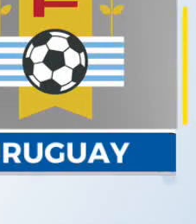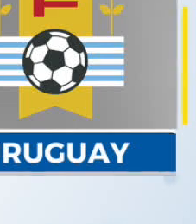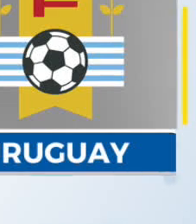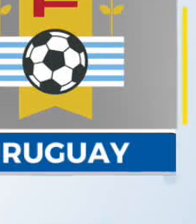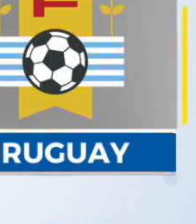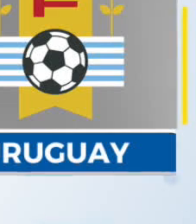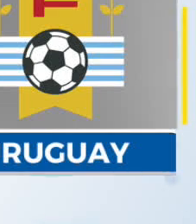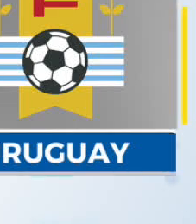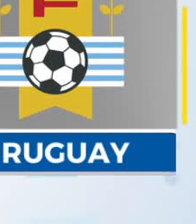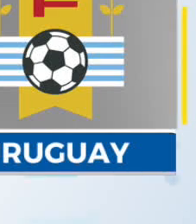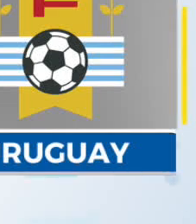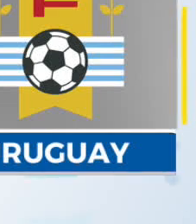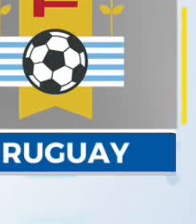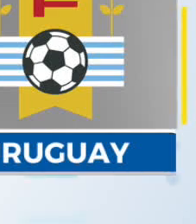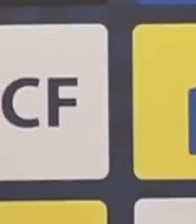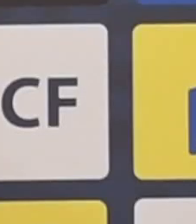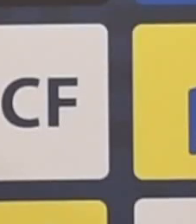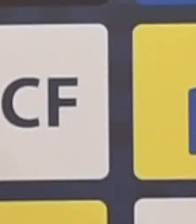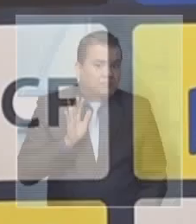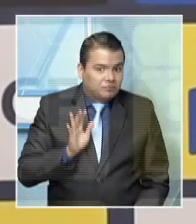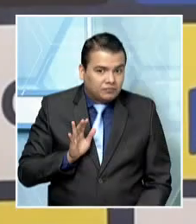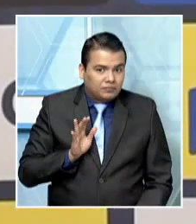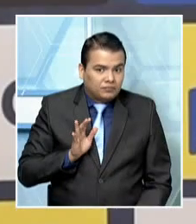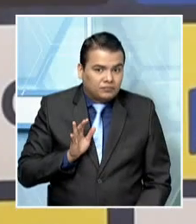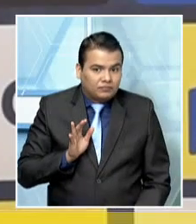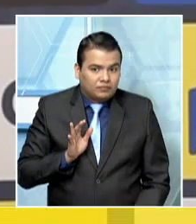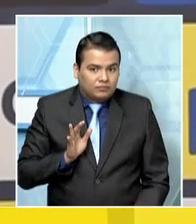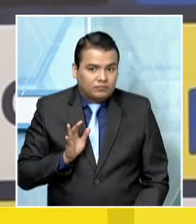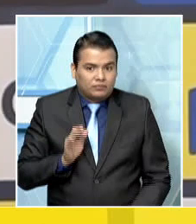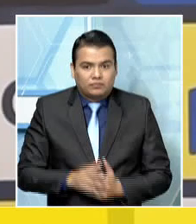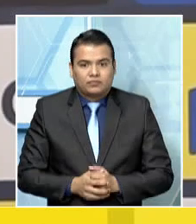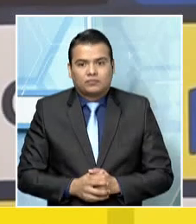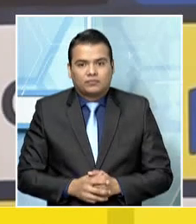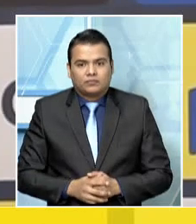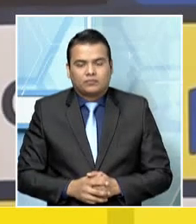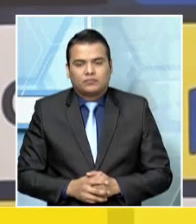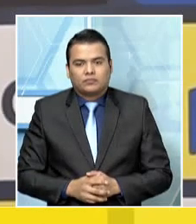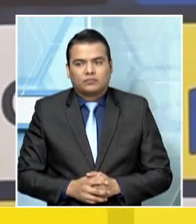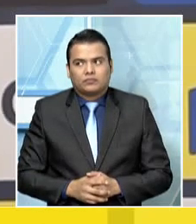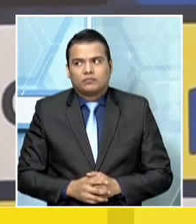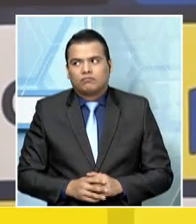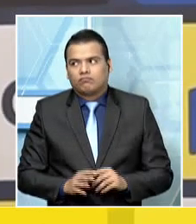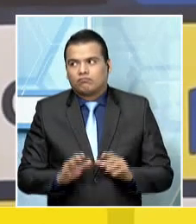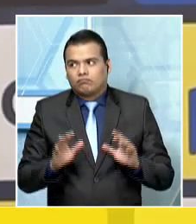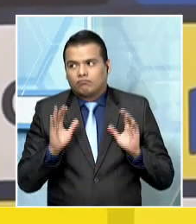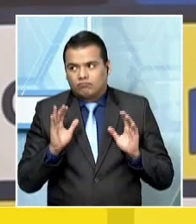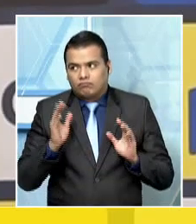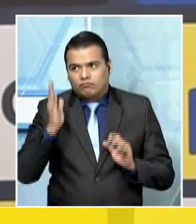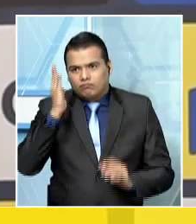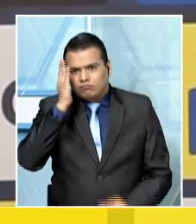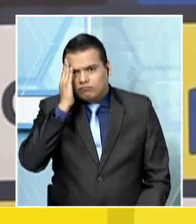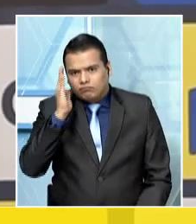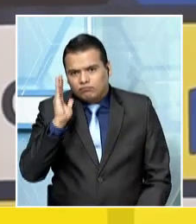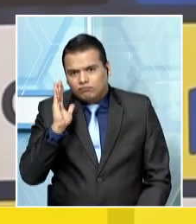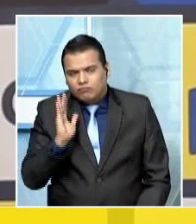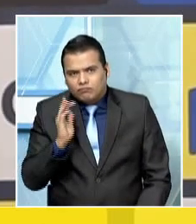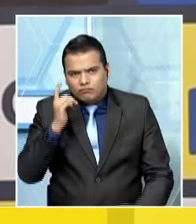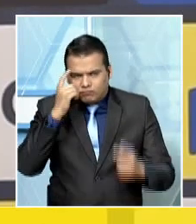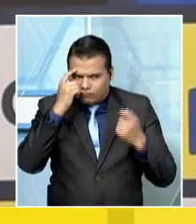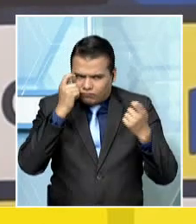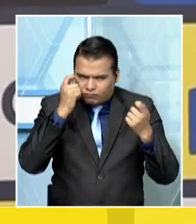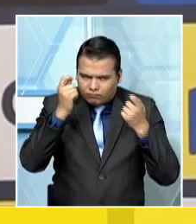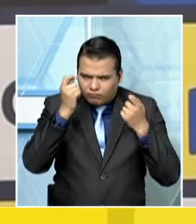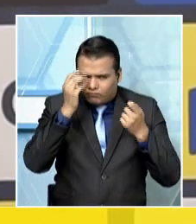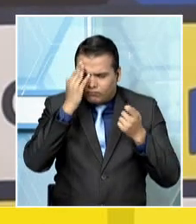así llega la mañana al partido el que venga para acá sabe a lo que se atiene así que nosotros también estamos mentalizados en